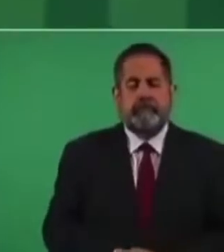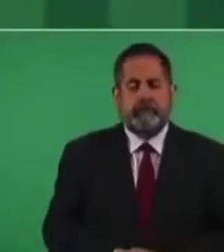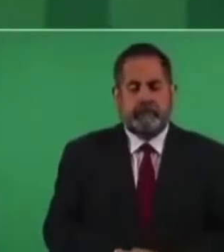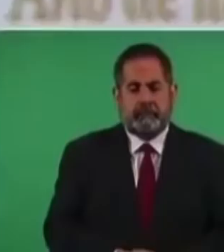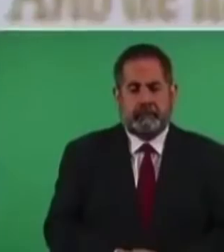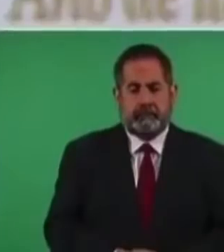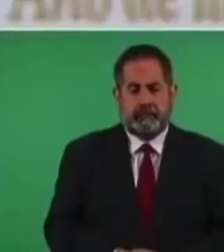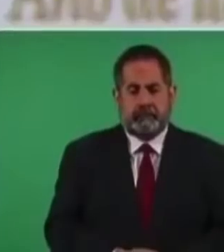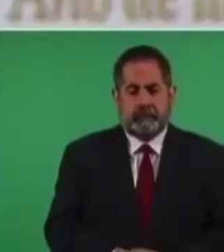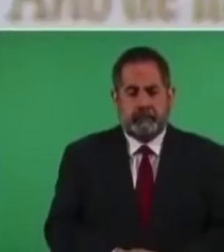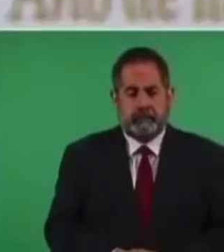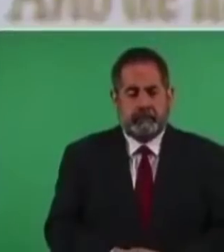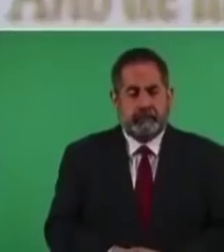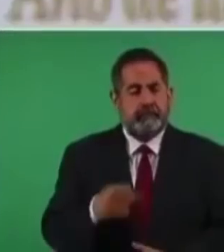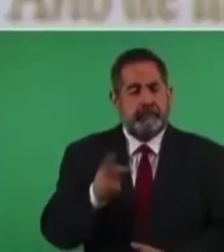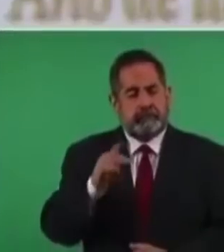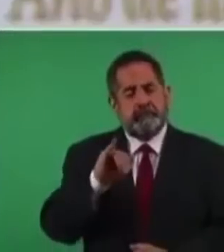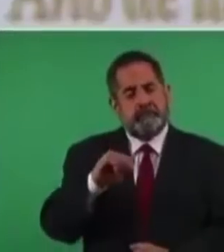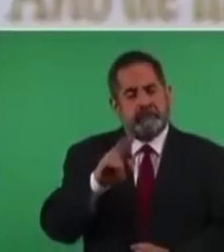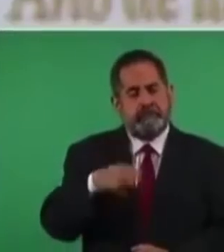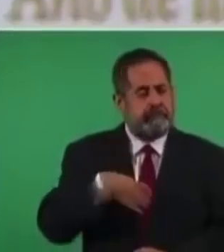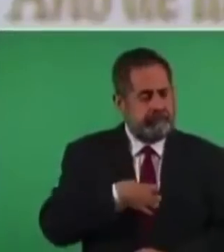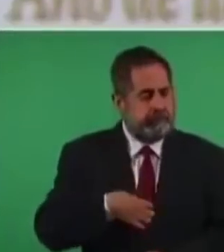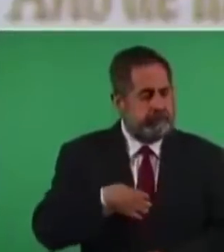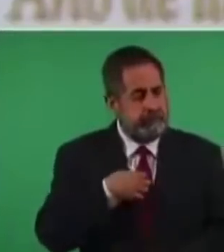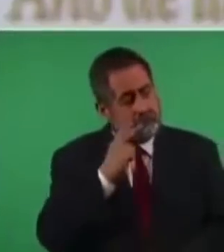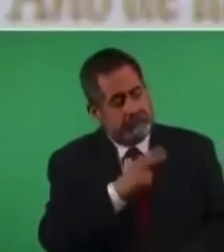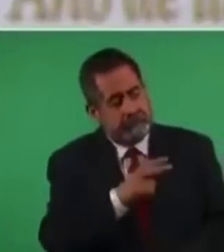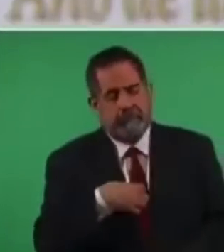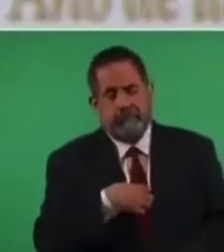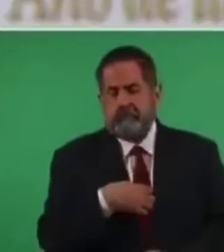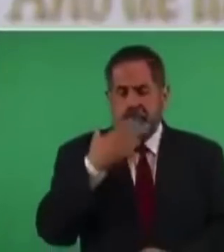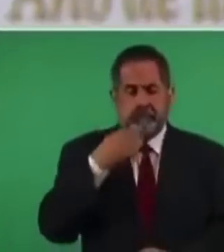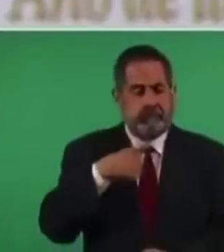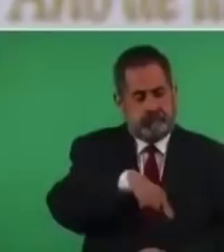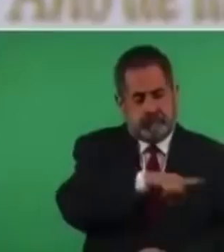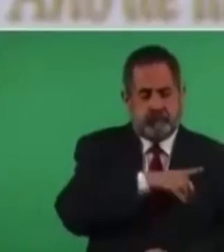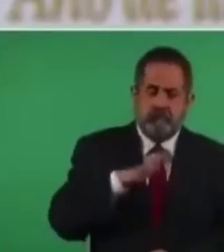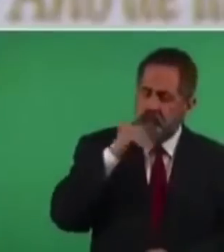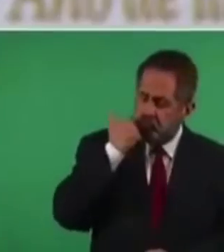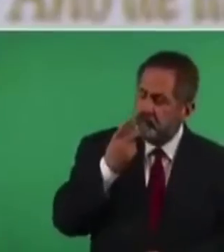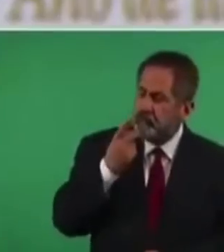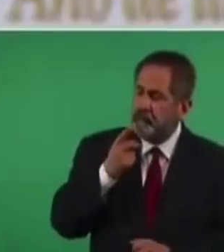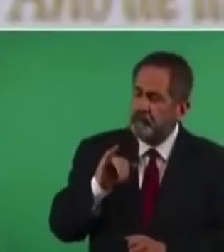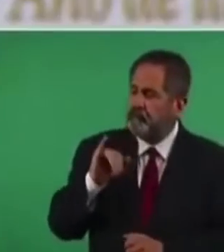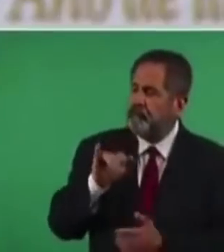pero si estoy contento porque si hay voluntad